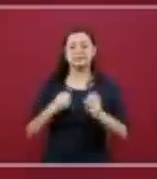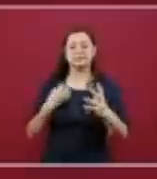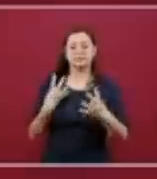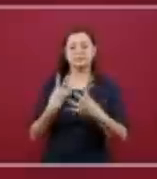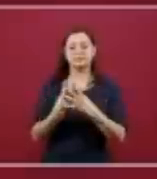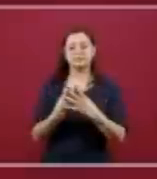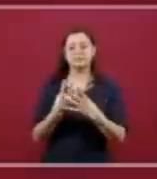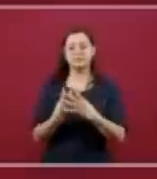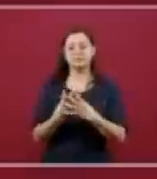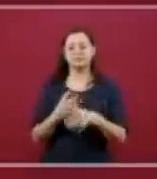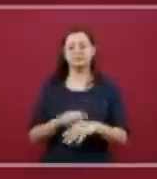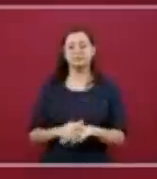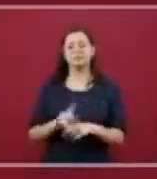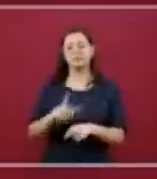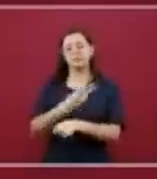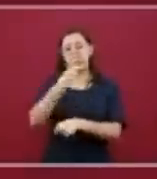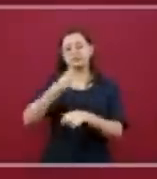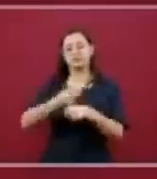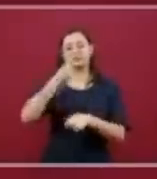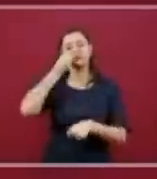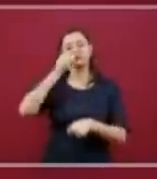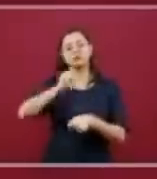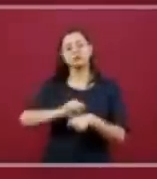el subsecretario de Gobernación,